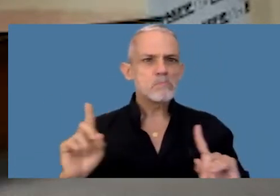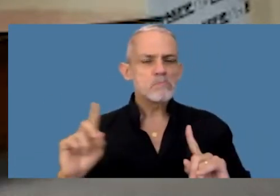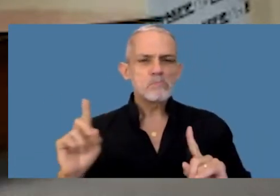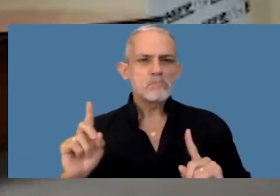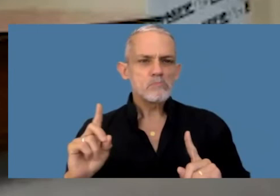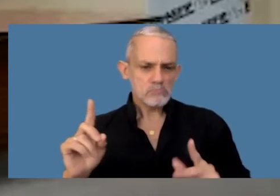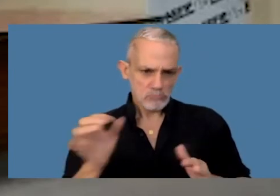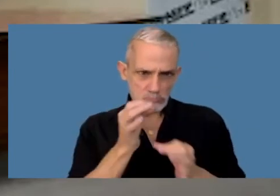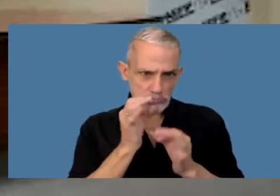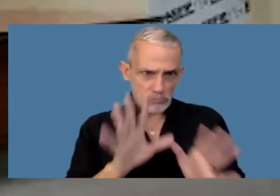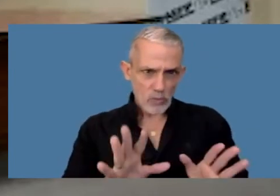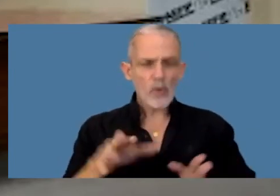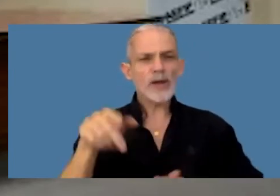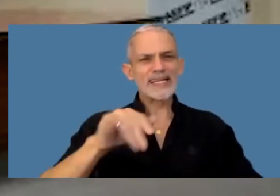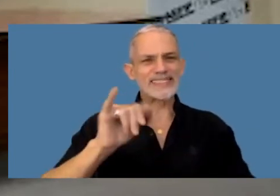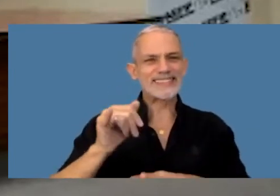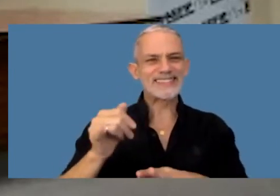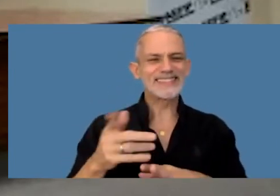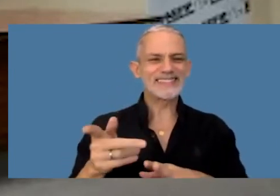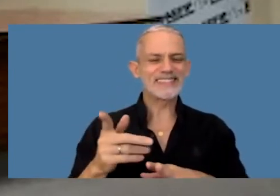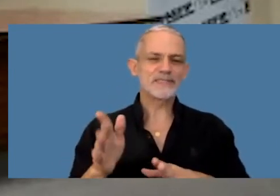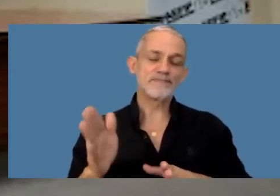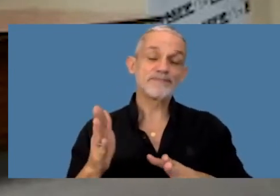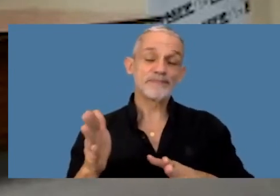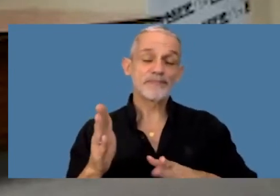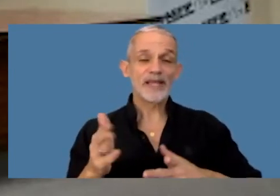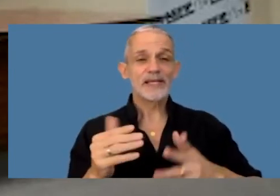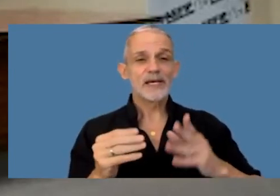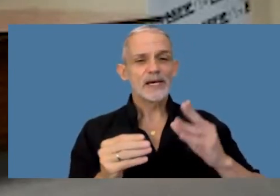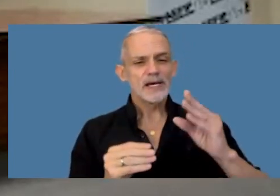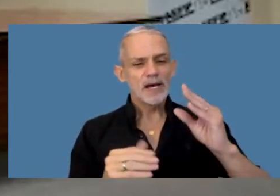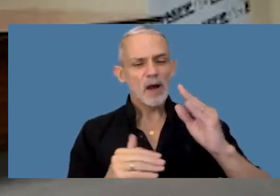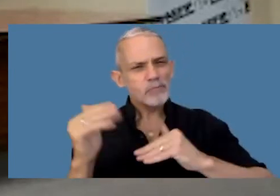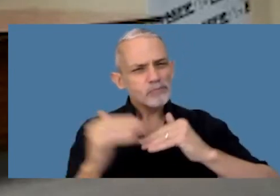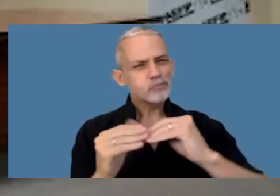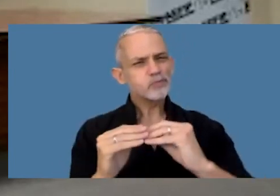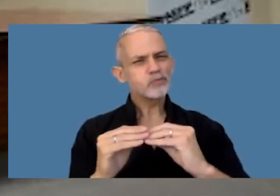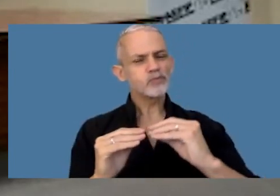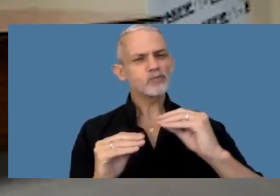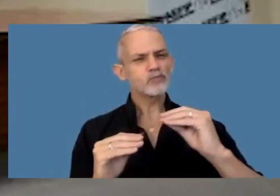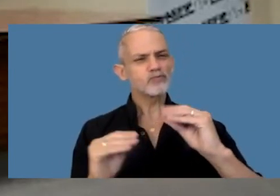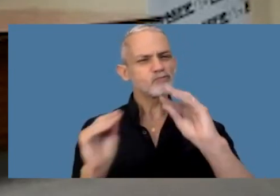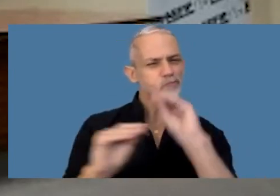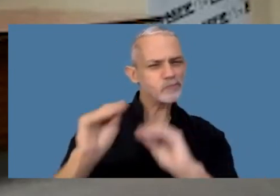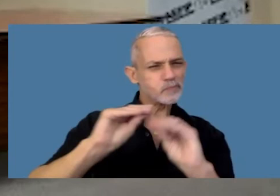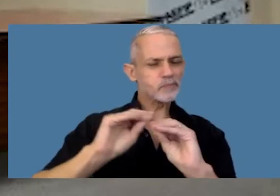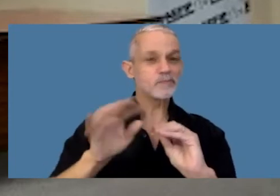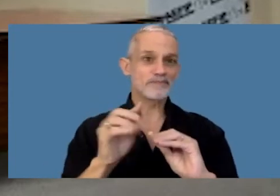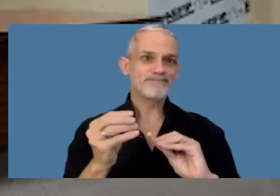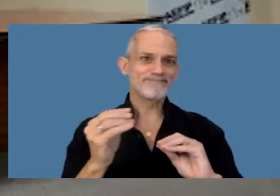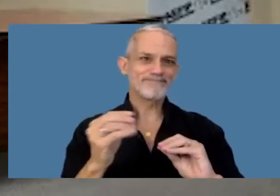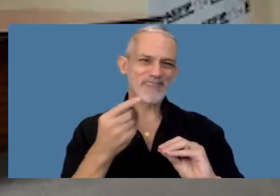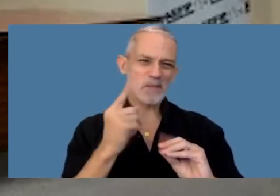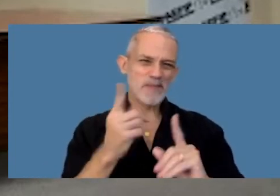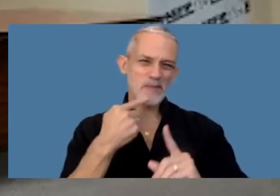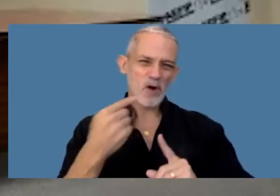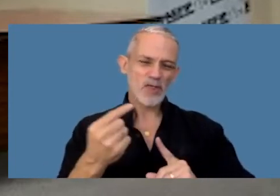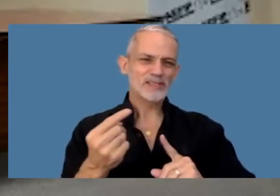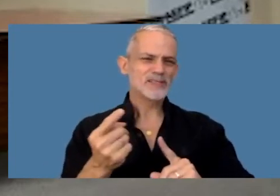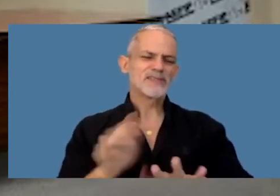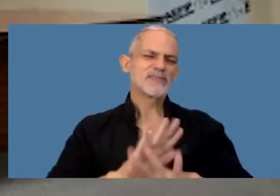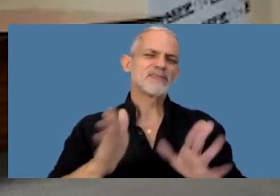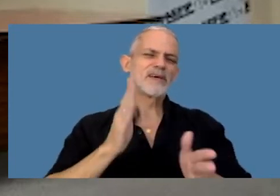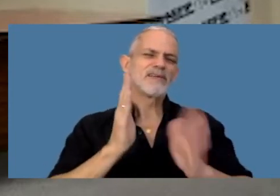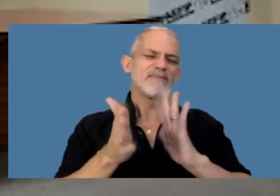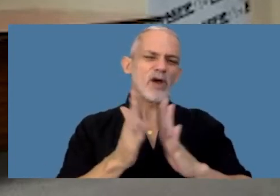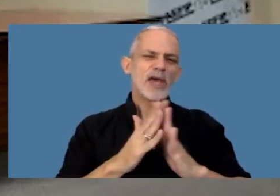Y esto sí es y hace a la construcción de esto que decíamos, ¿no? De acabar con la violencia y el